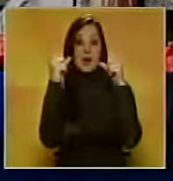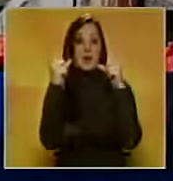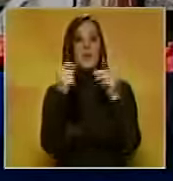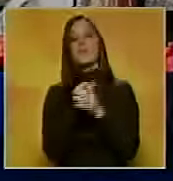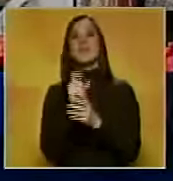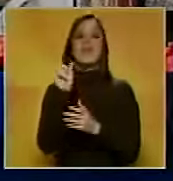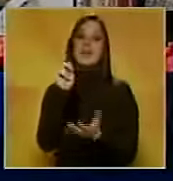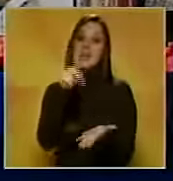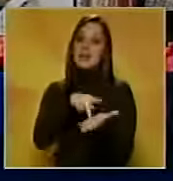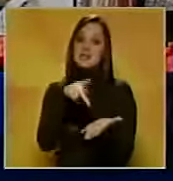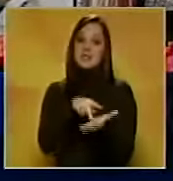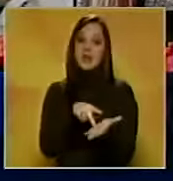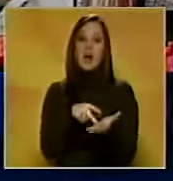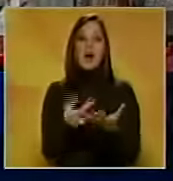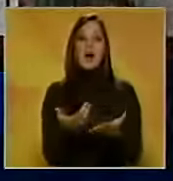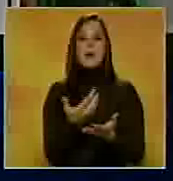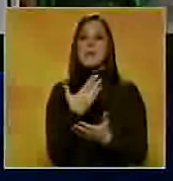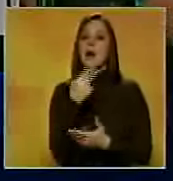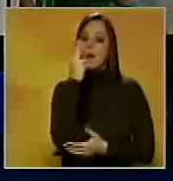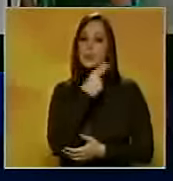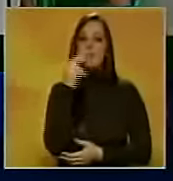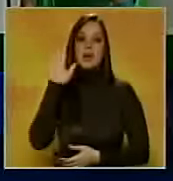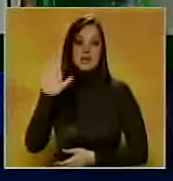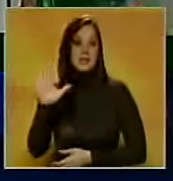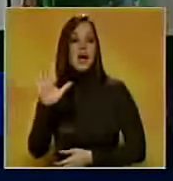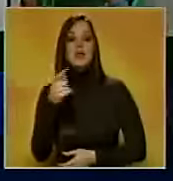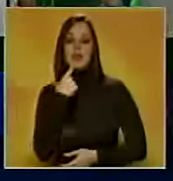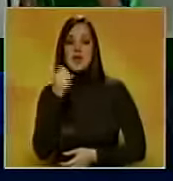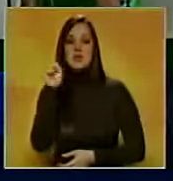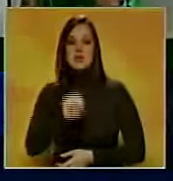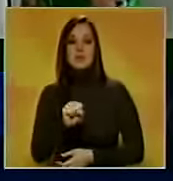y asistieron para cumplir sus promesas.